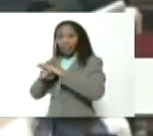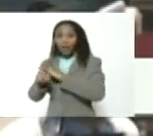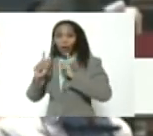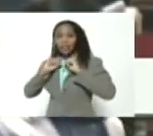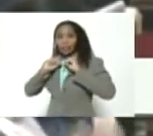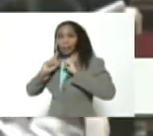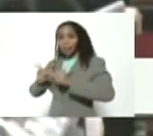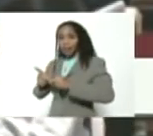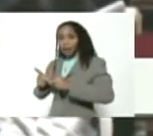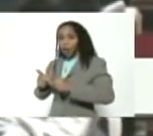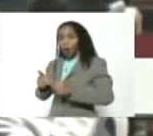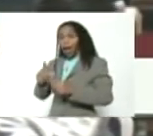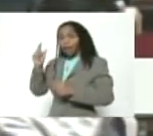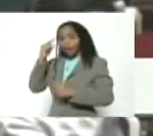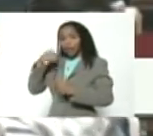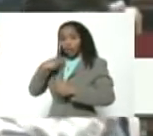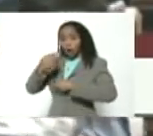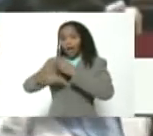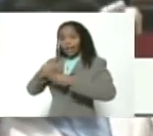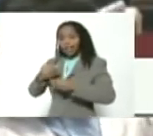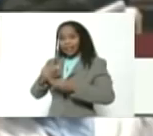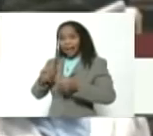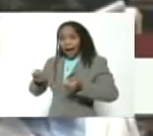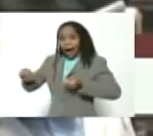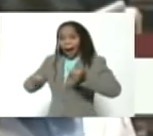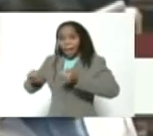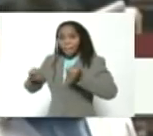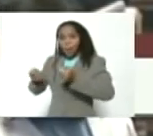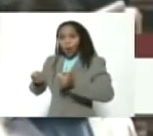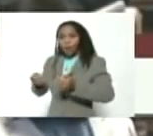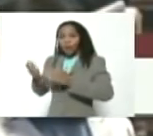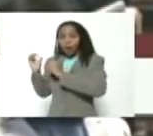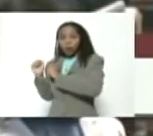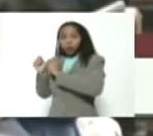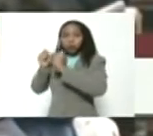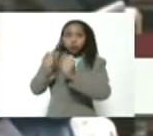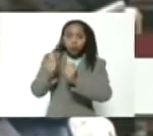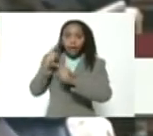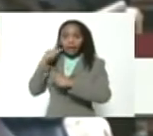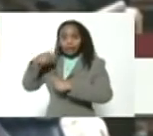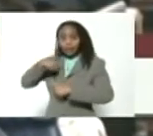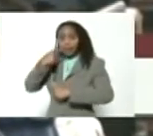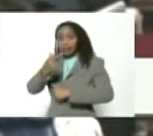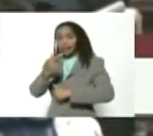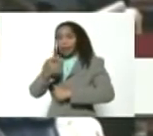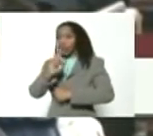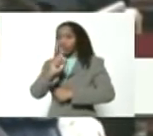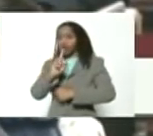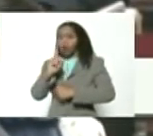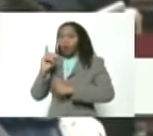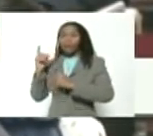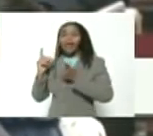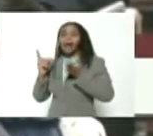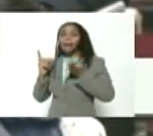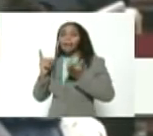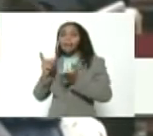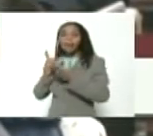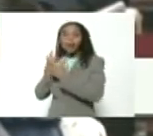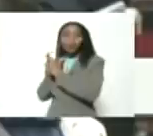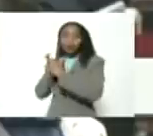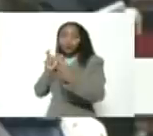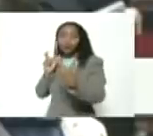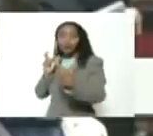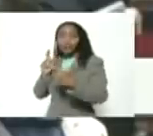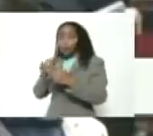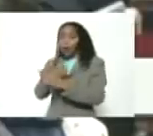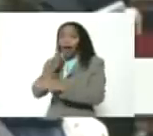cementerio el día que hice el camión cargado de urna, que quiero decirle a este país que no era encargada de urna por cualquier cosa, sino que